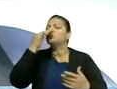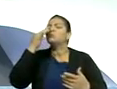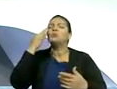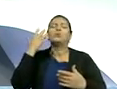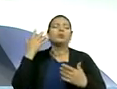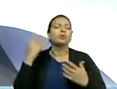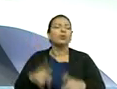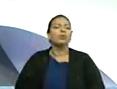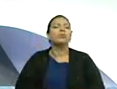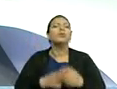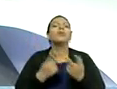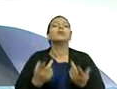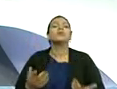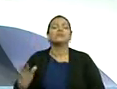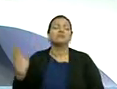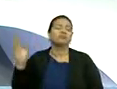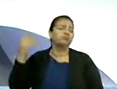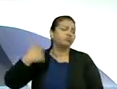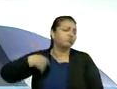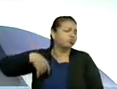olores?